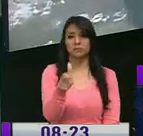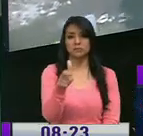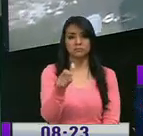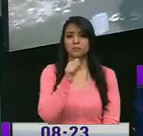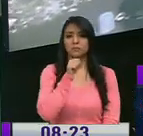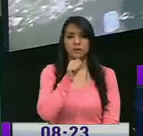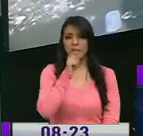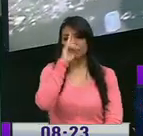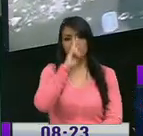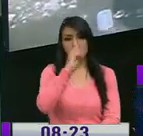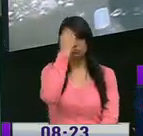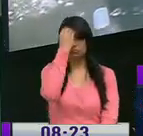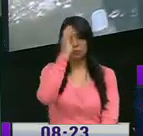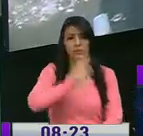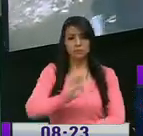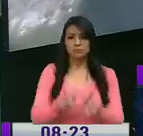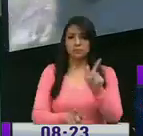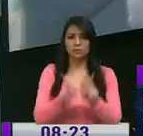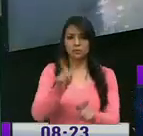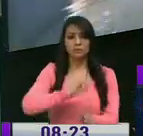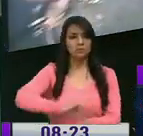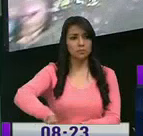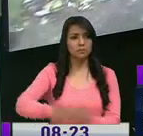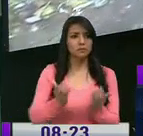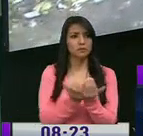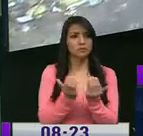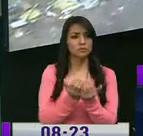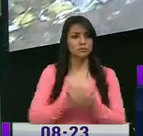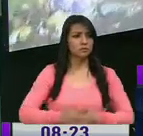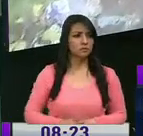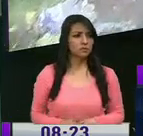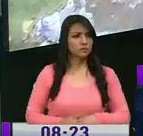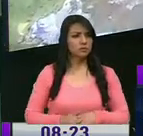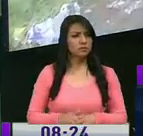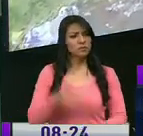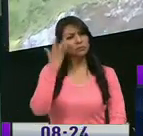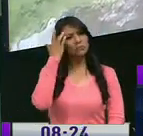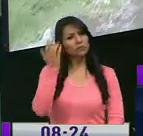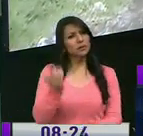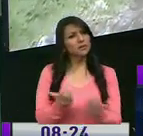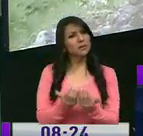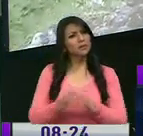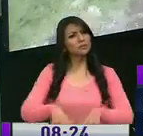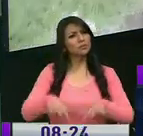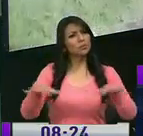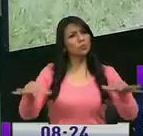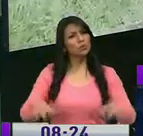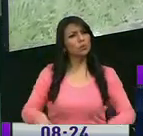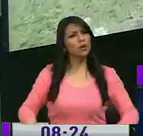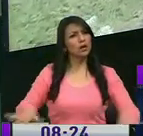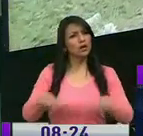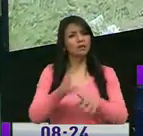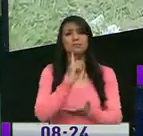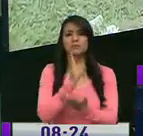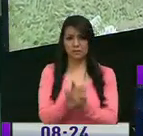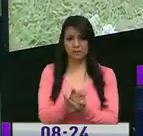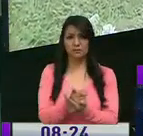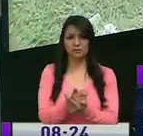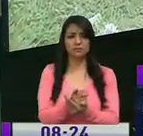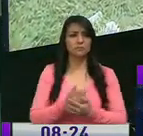de educación de mucha gente. No sé si los vecinos nos pueden decir por qué la basura está así de botada. Porque aparte de que